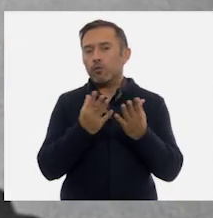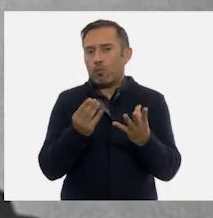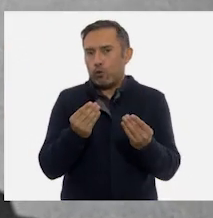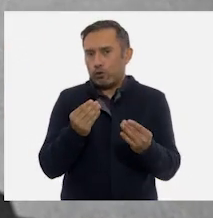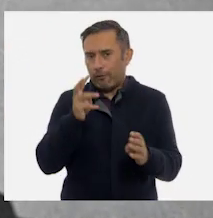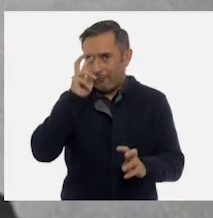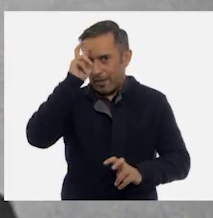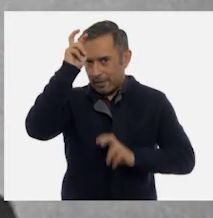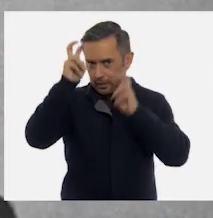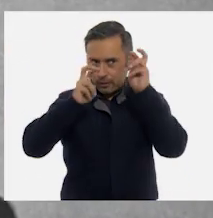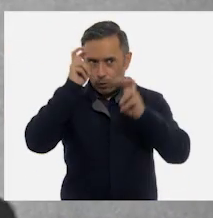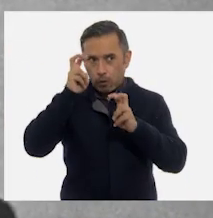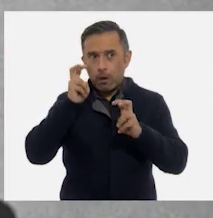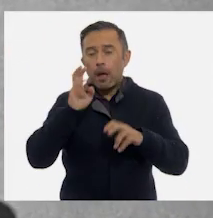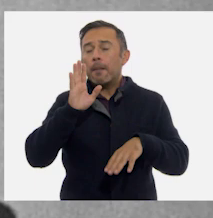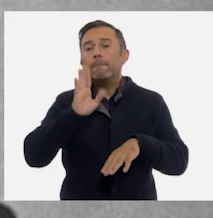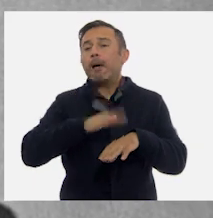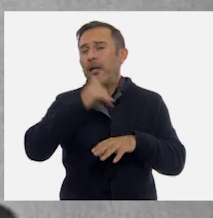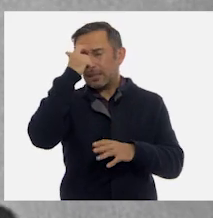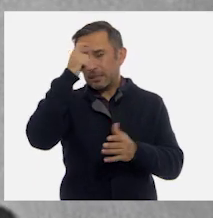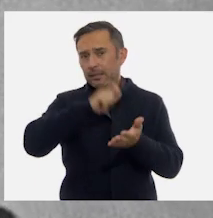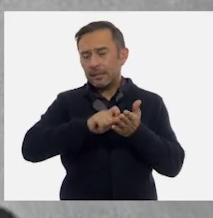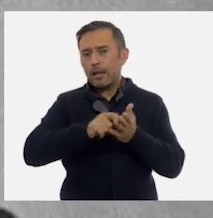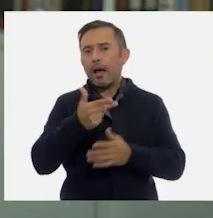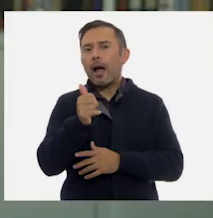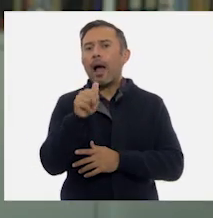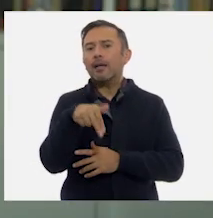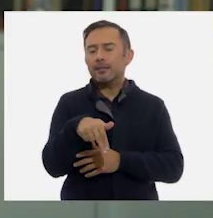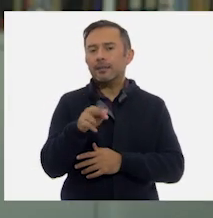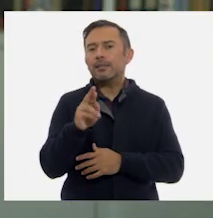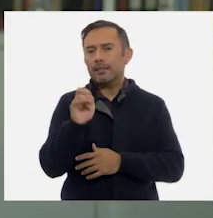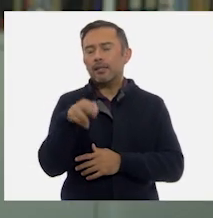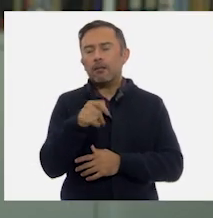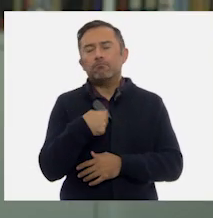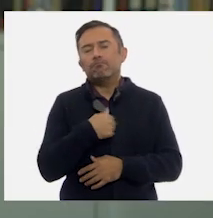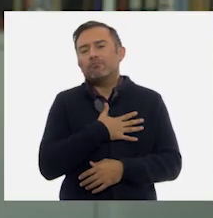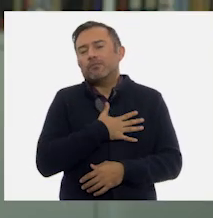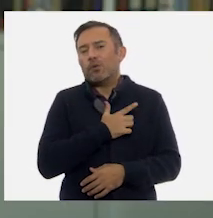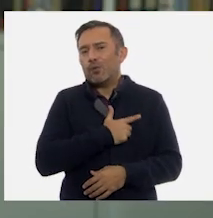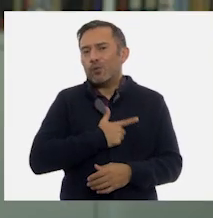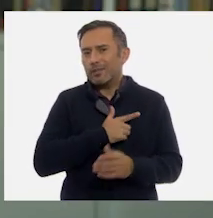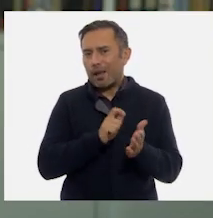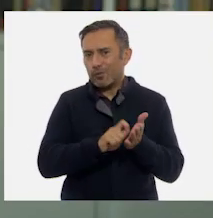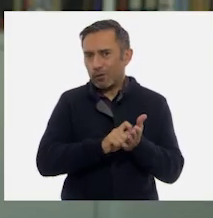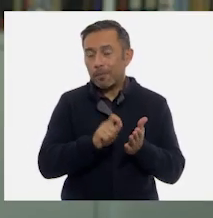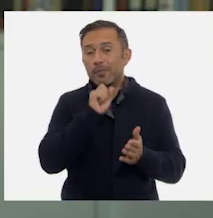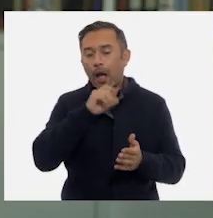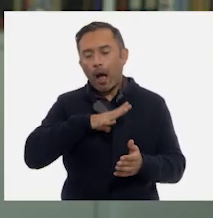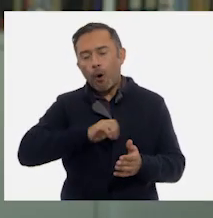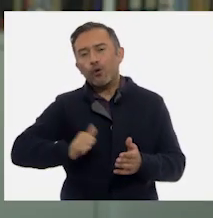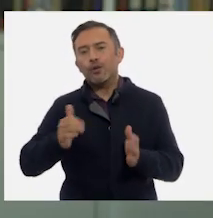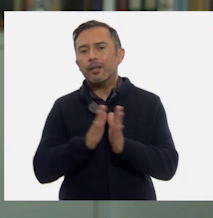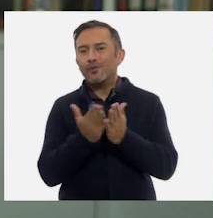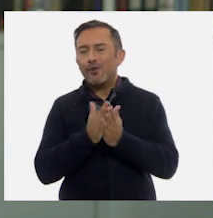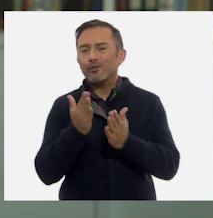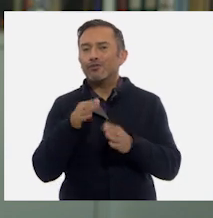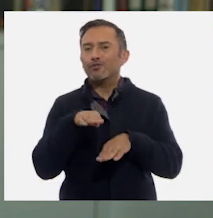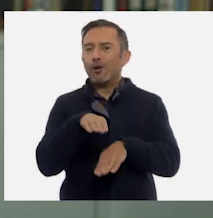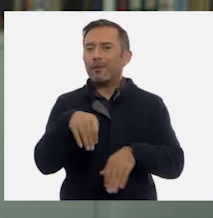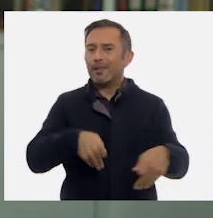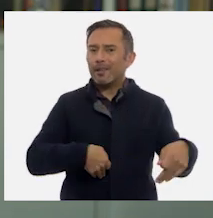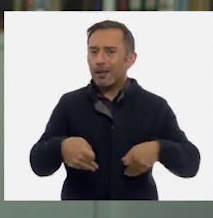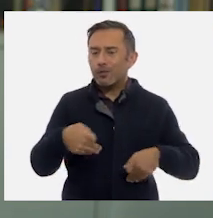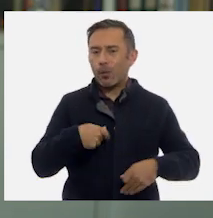autores más admirados es Hans Christian Andersen. También tenía muchos libros de teatro del siglo